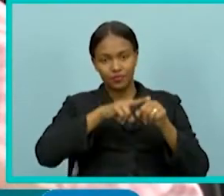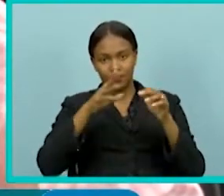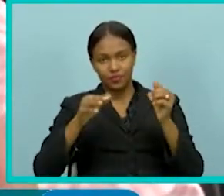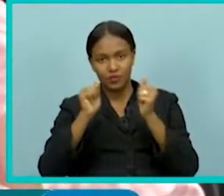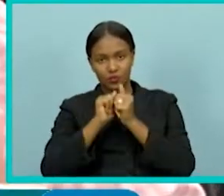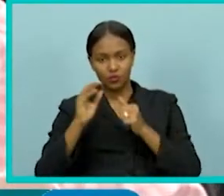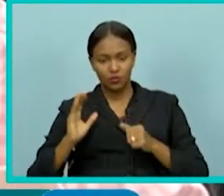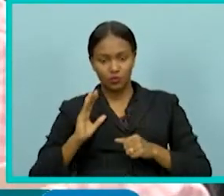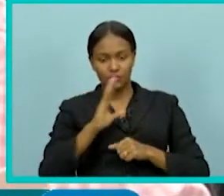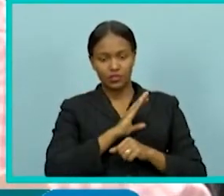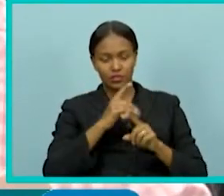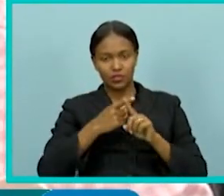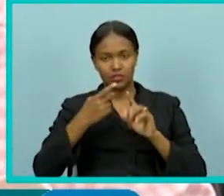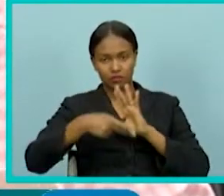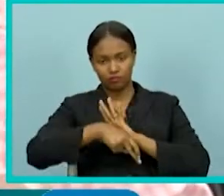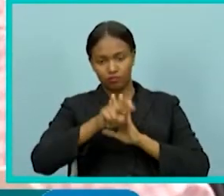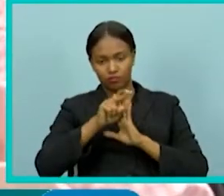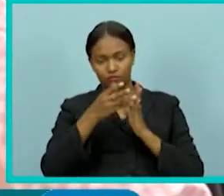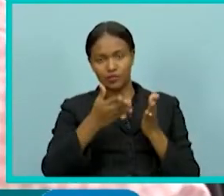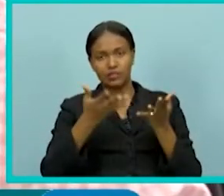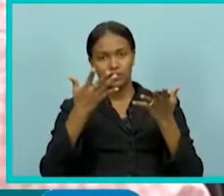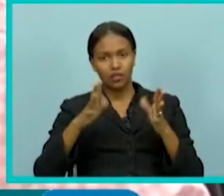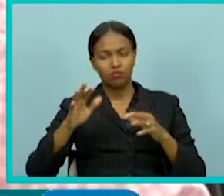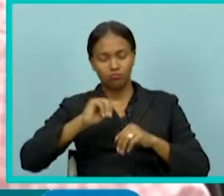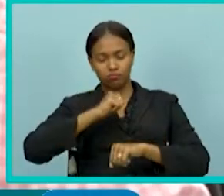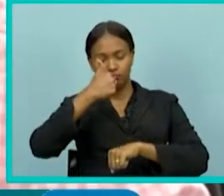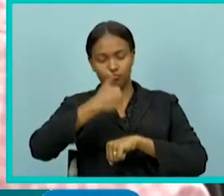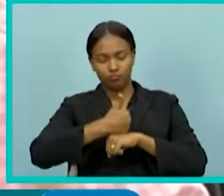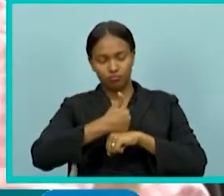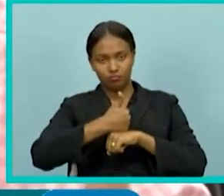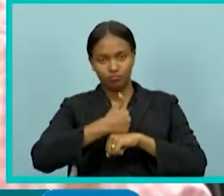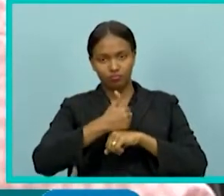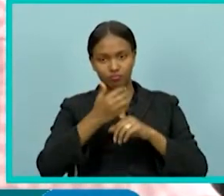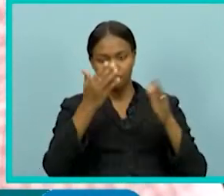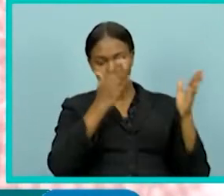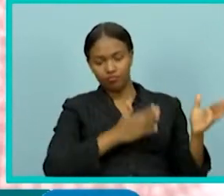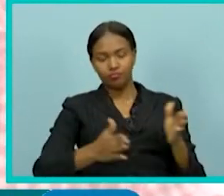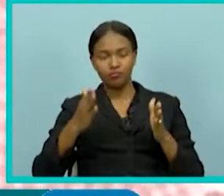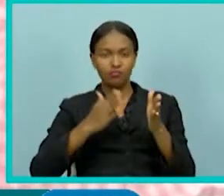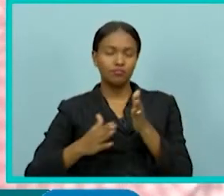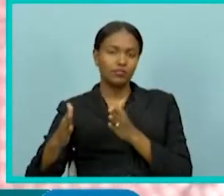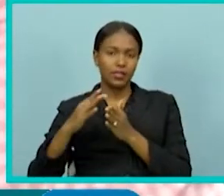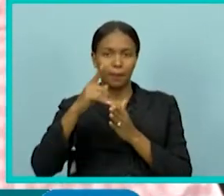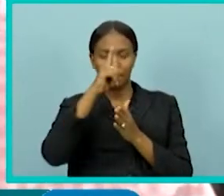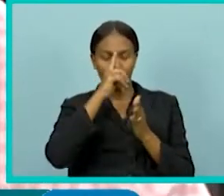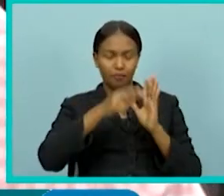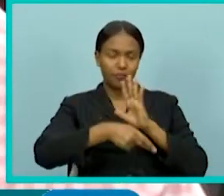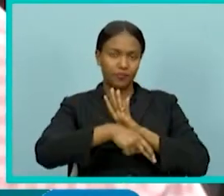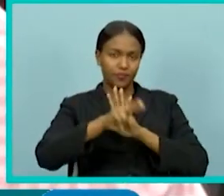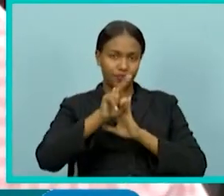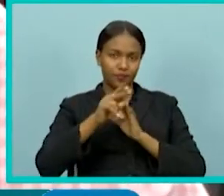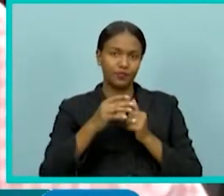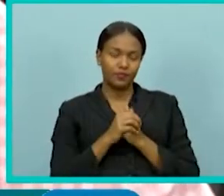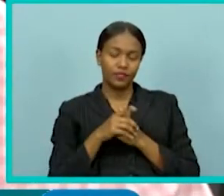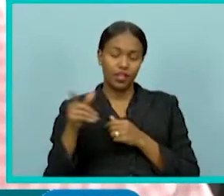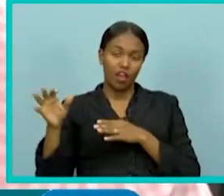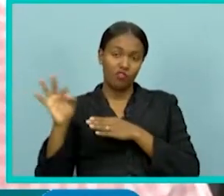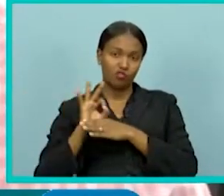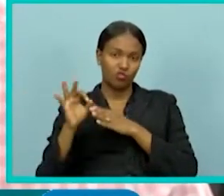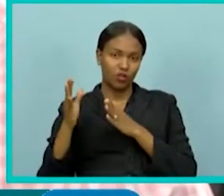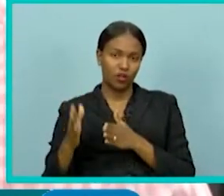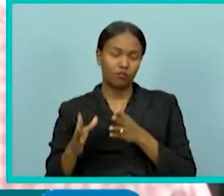el comisionado de la reforma, han establecido un proceso de reformas. El Ejecutivo